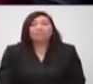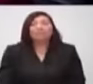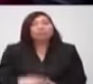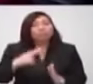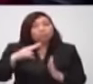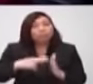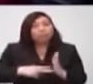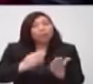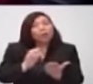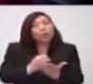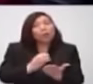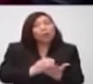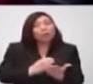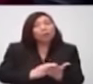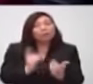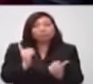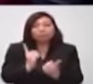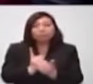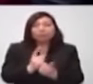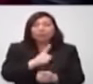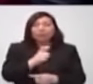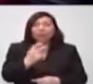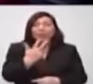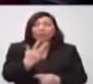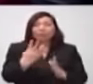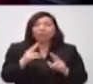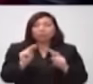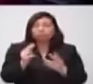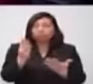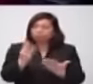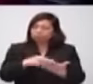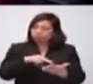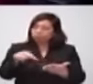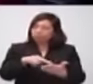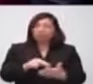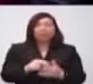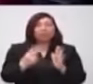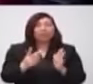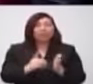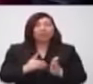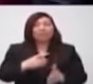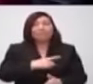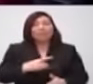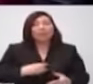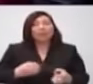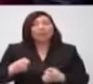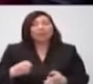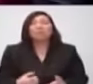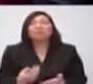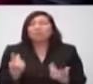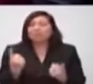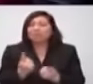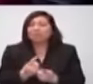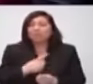revisa los contratos de concesión y encuentra 139 observaciones. Las 7 direcciones del Ministerio de Economía